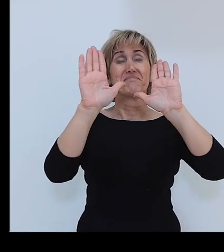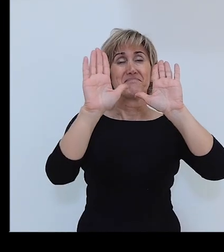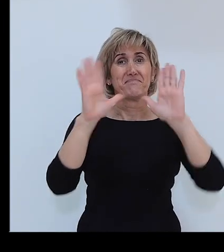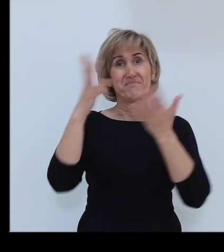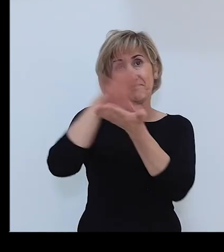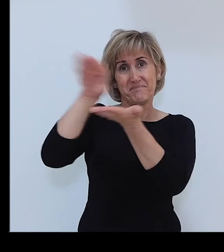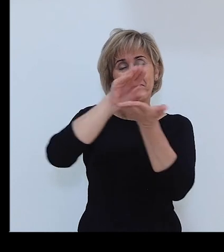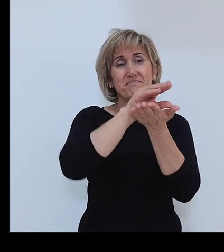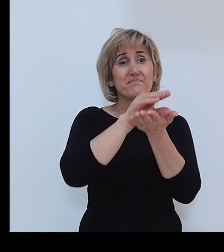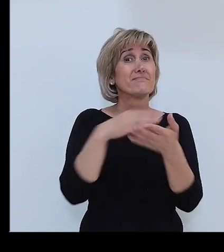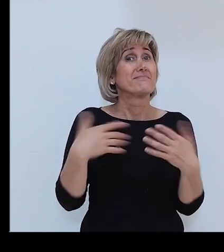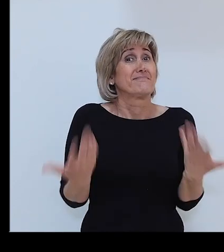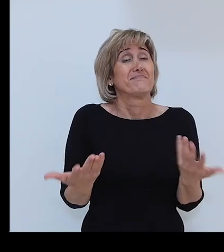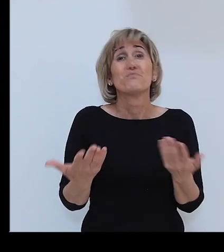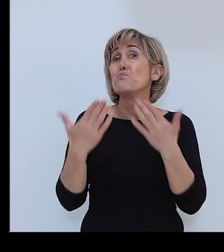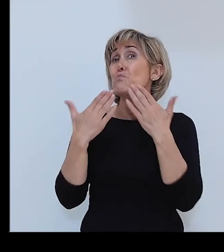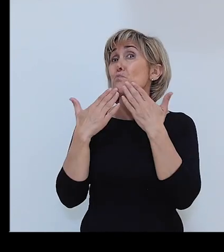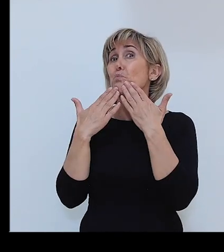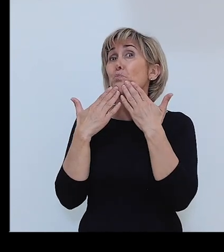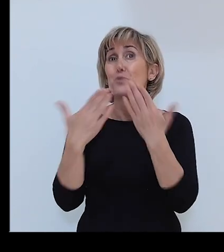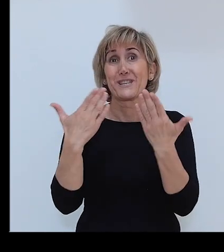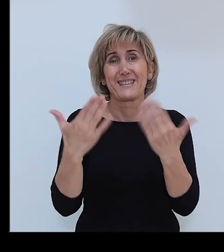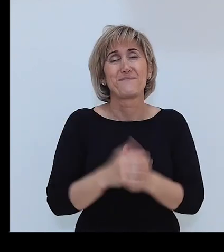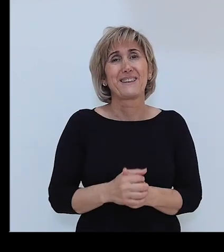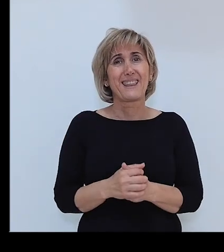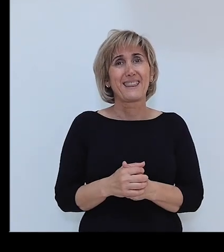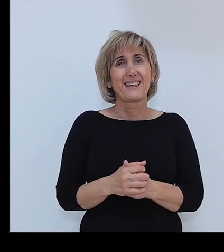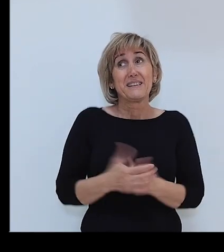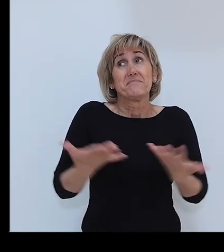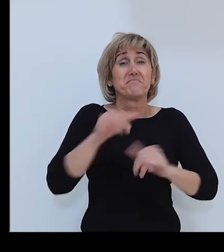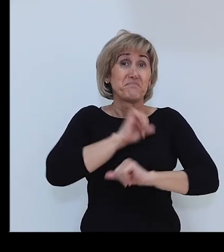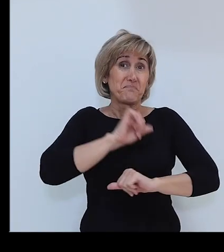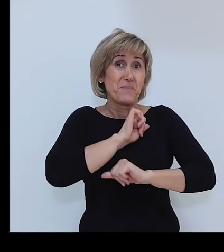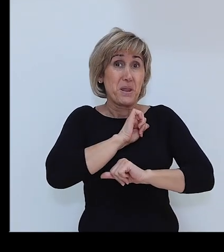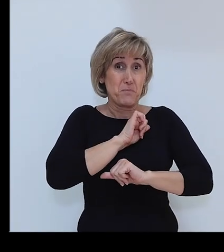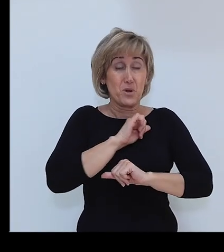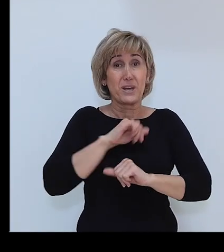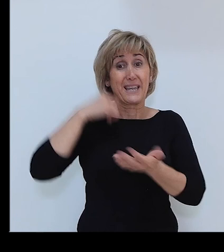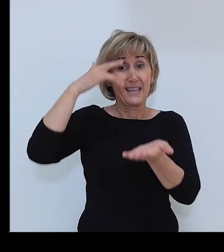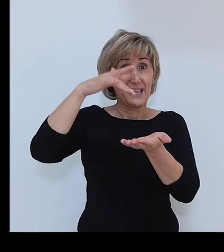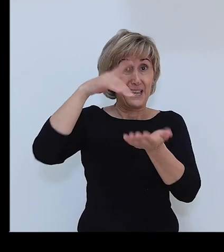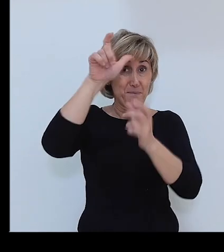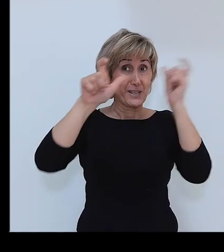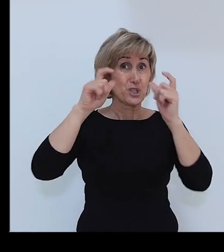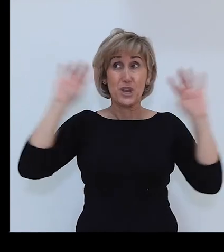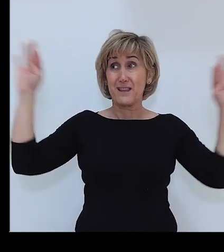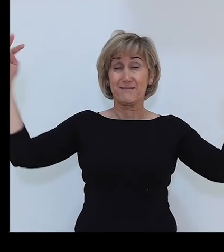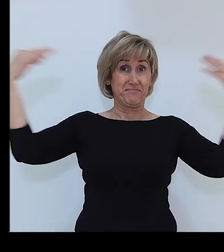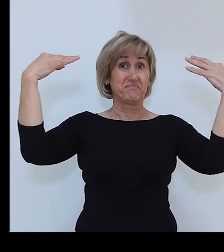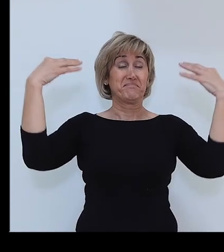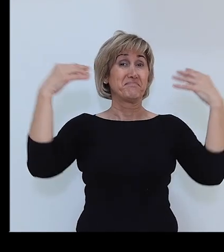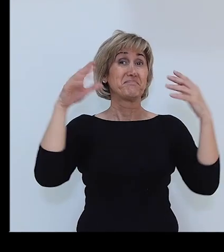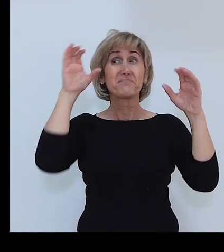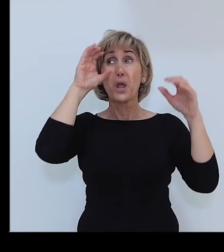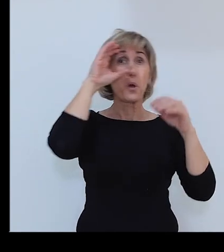reivindicando lo que Harriet Martineau puso encima de la mesa. Así que, bueno, pues muchísimas gracias.